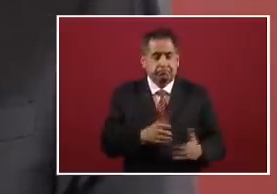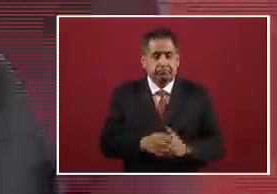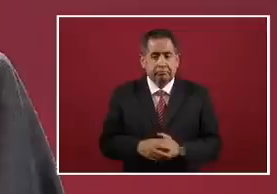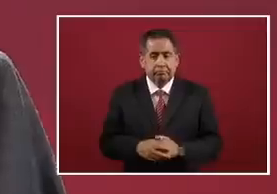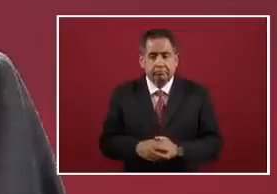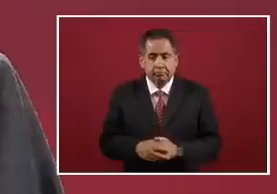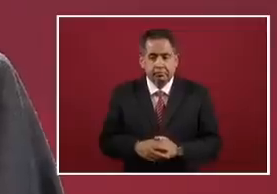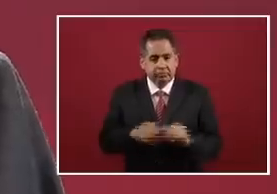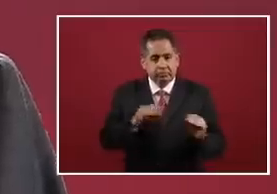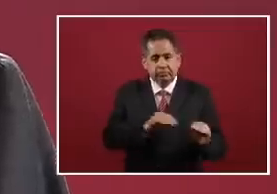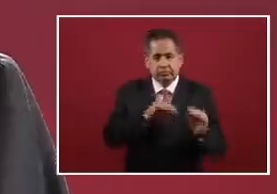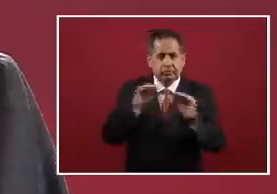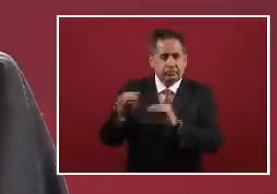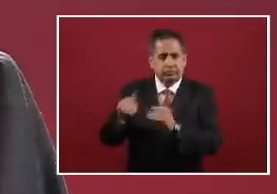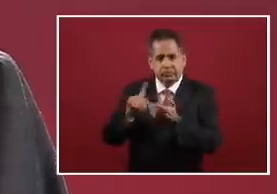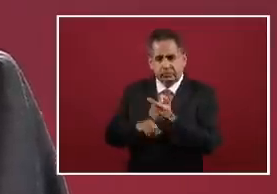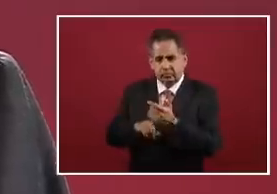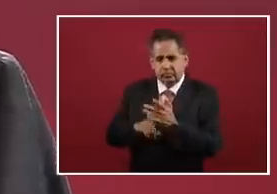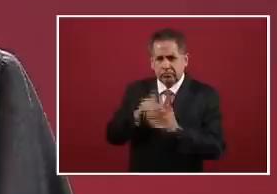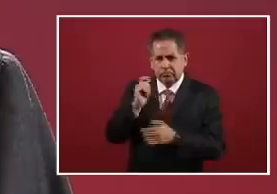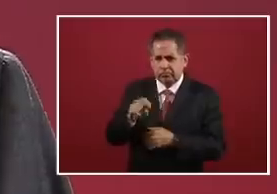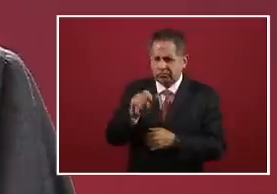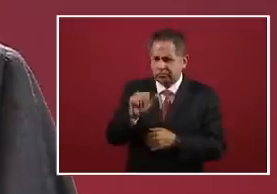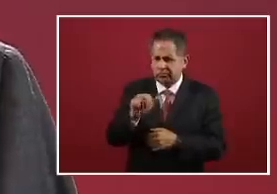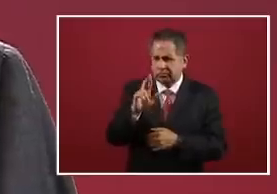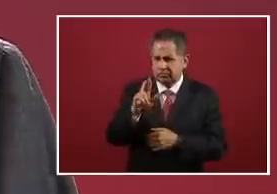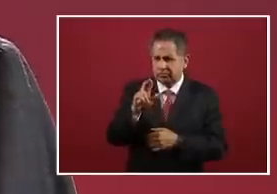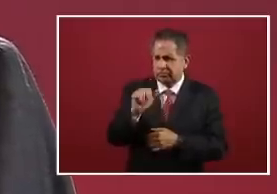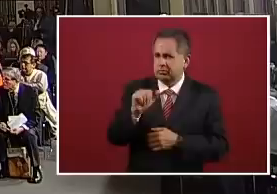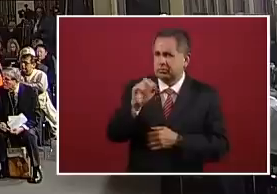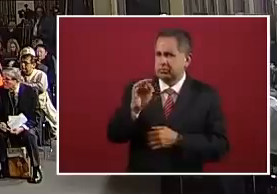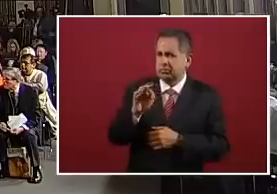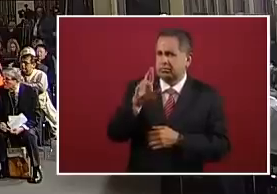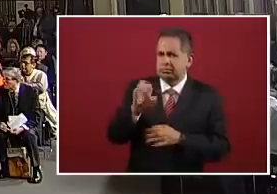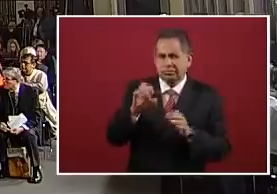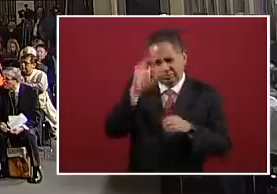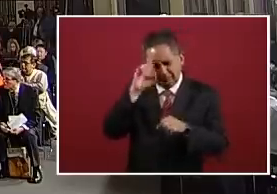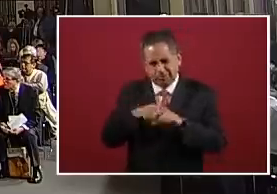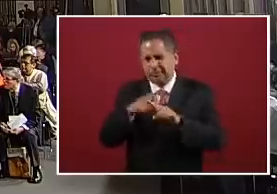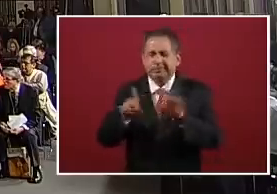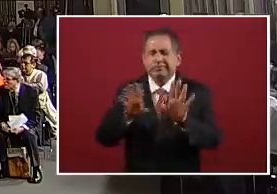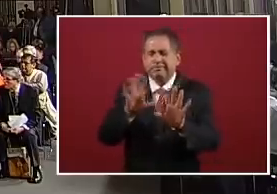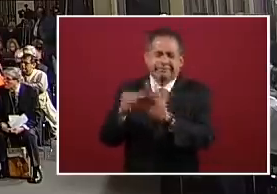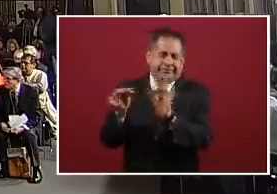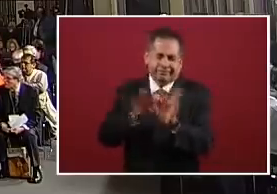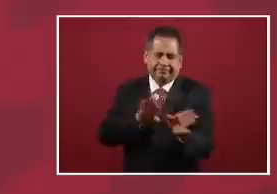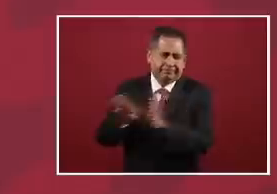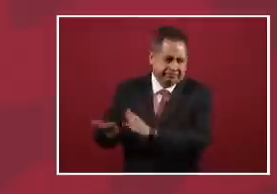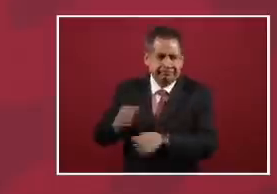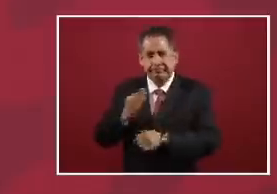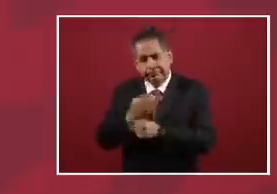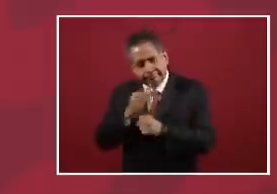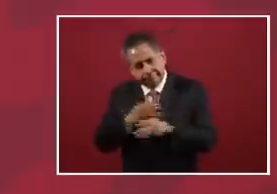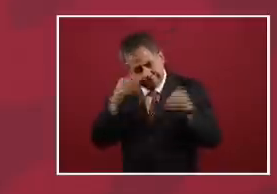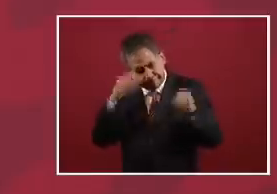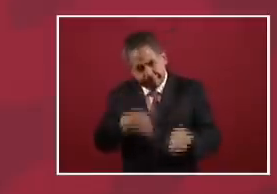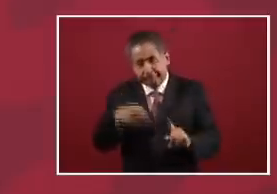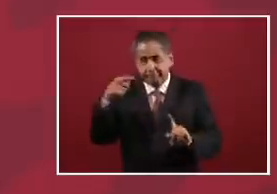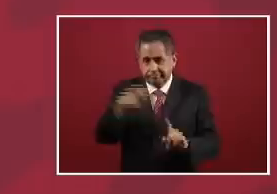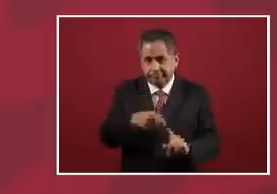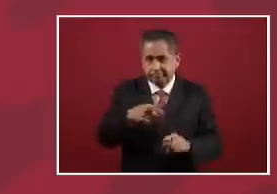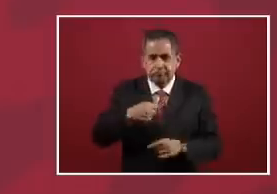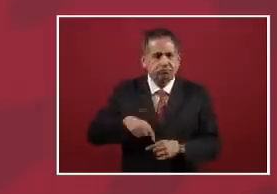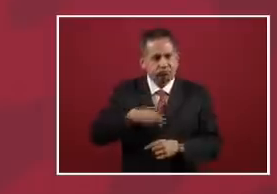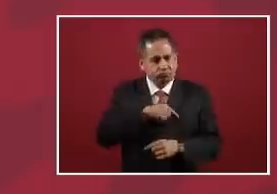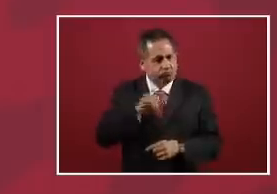nos metemos al terreno de la definición del arte y la definición de la cultura, pues es otra cosa. En este caso, nosotros